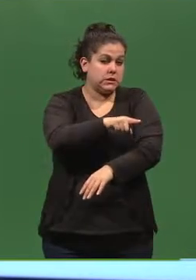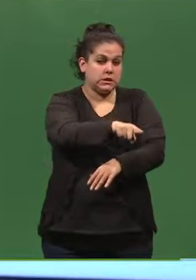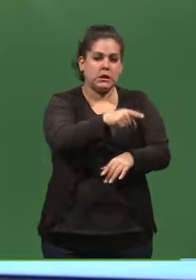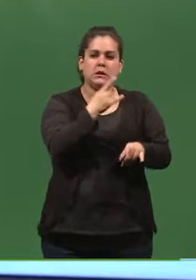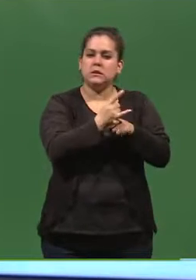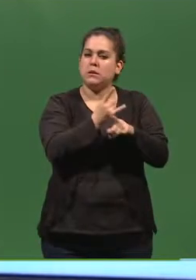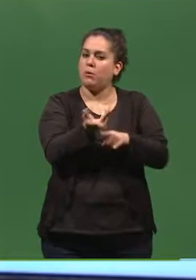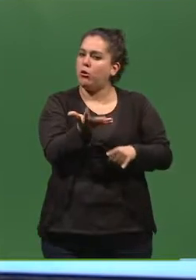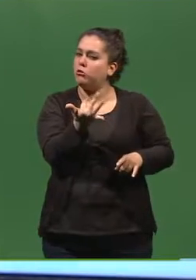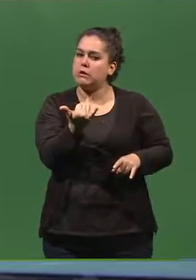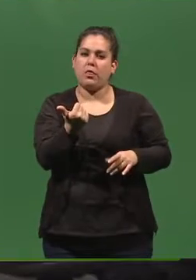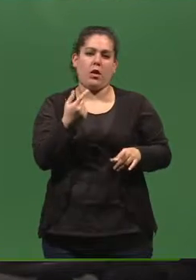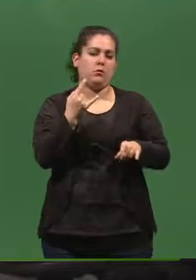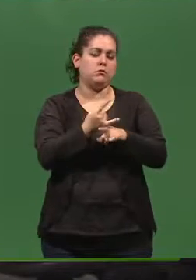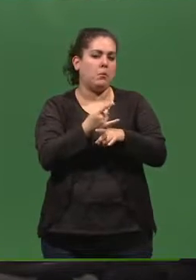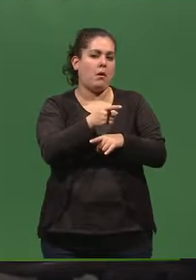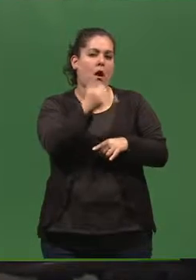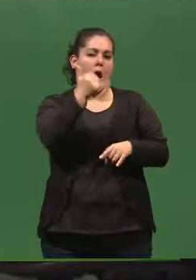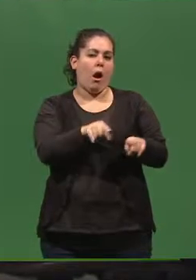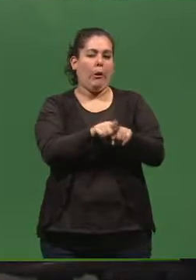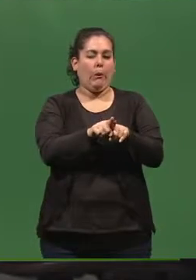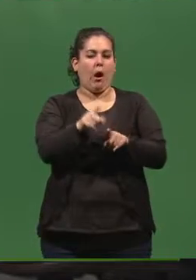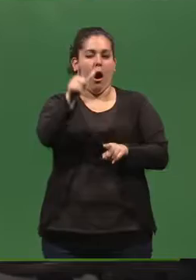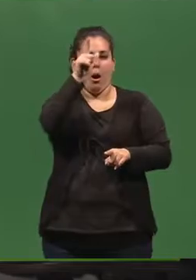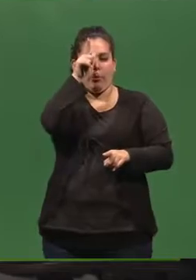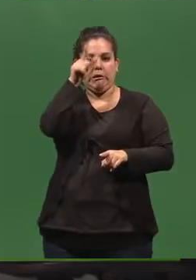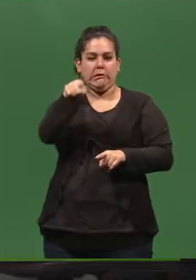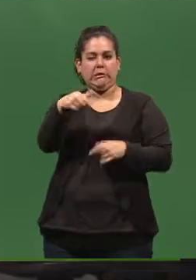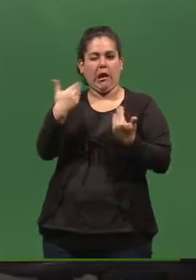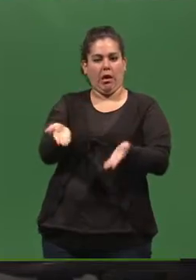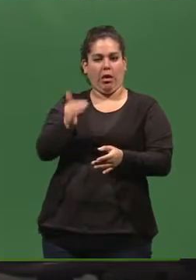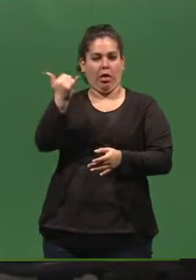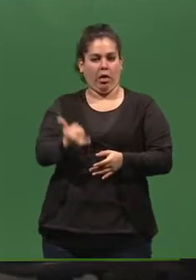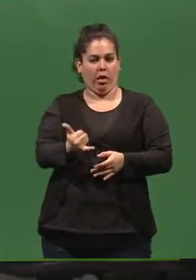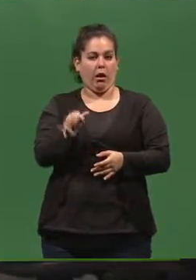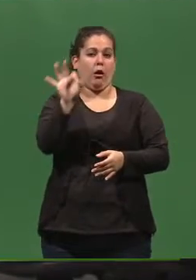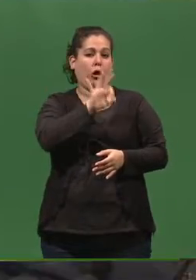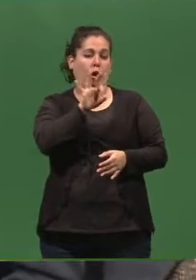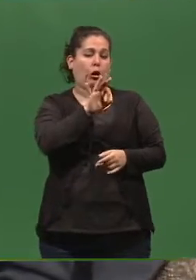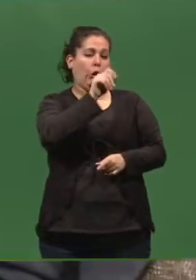postergados, cotidianamente se viene dando a premios policiales,